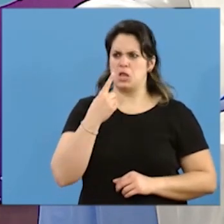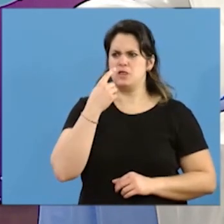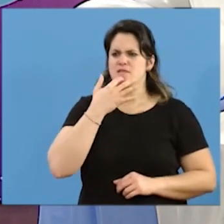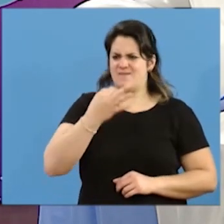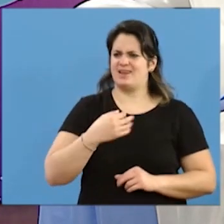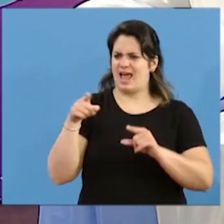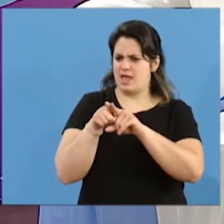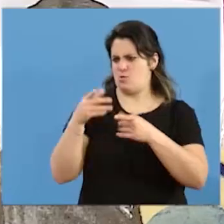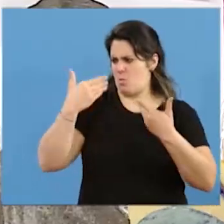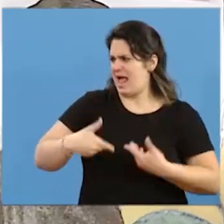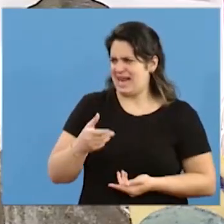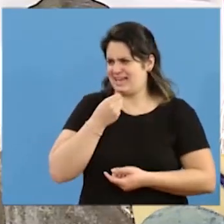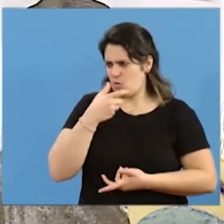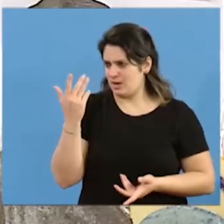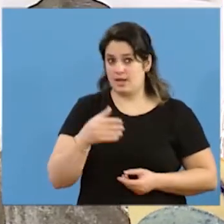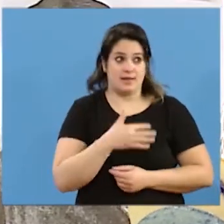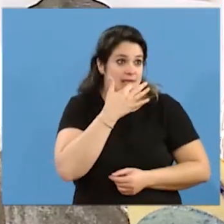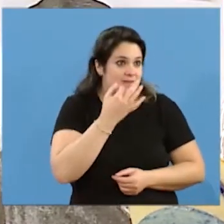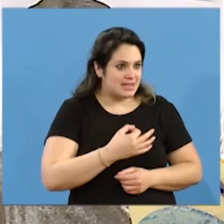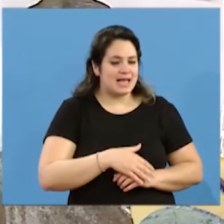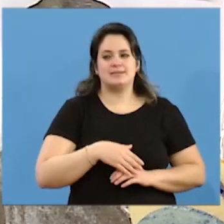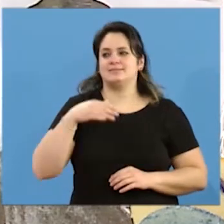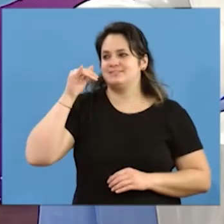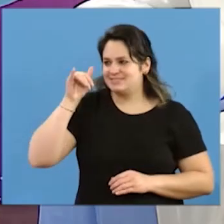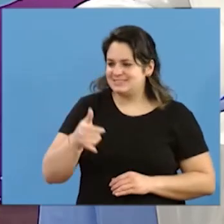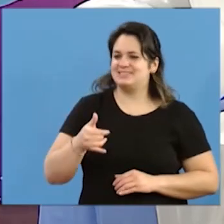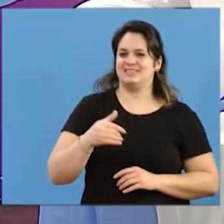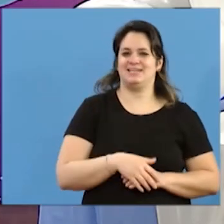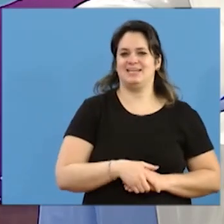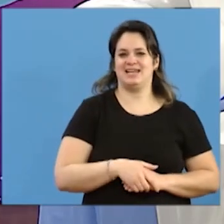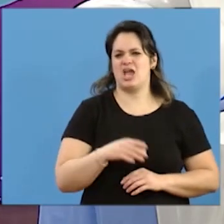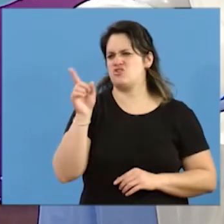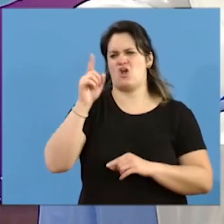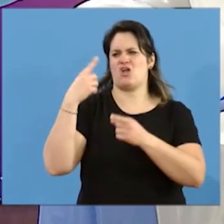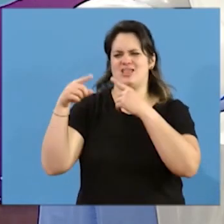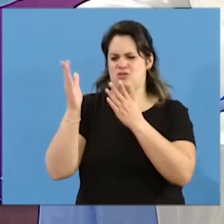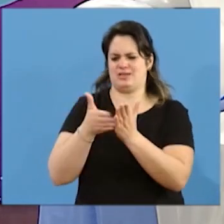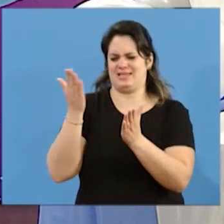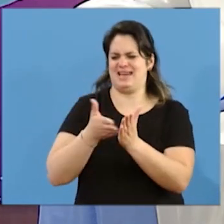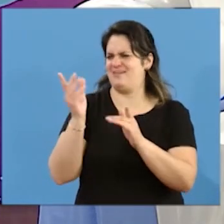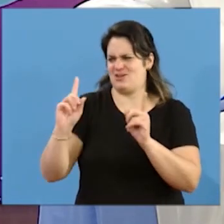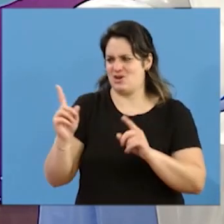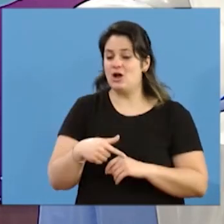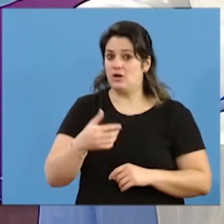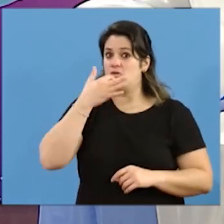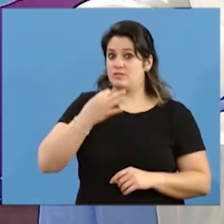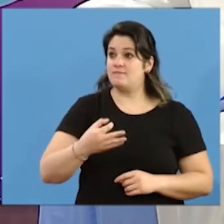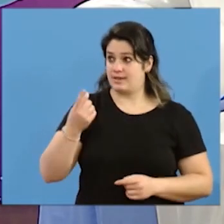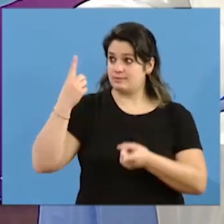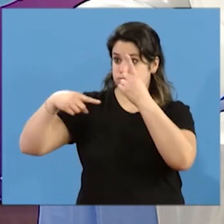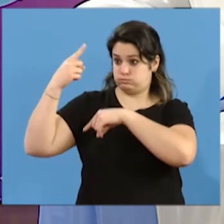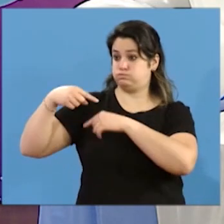y hueso. ¿Ah, sí? Sí, mijito, no es de una historieta, es de una